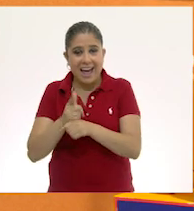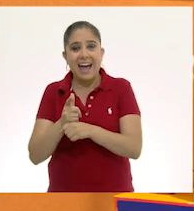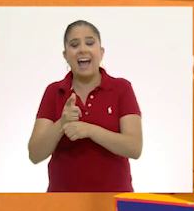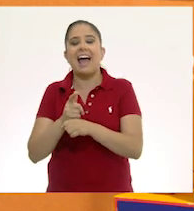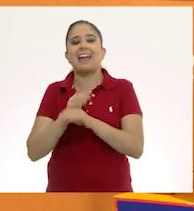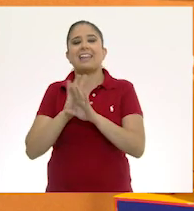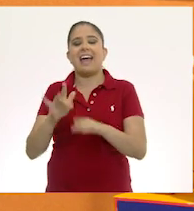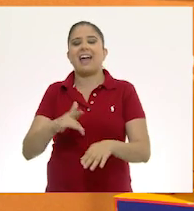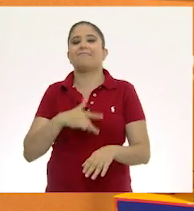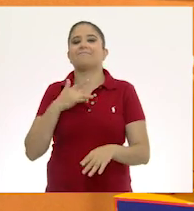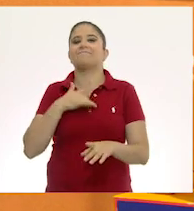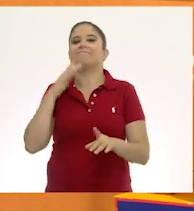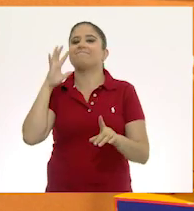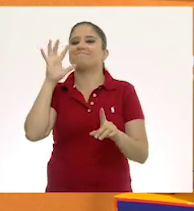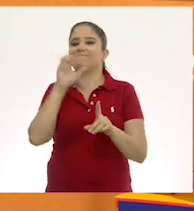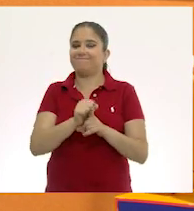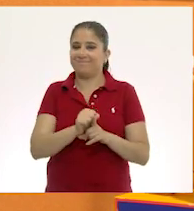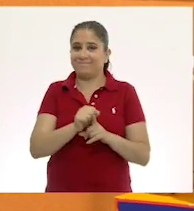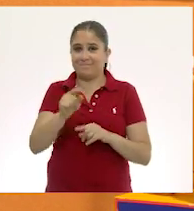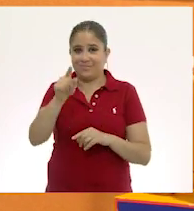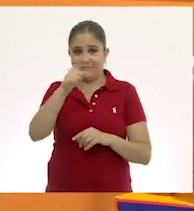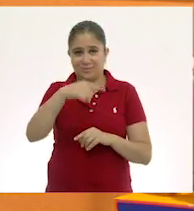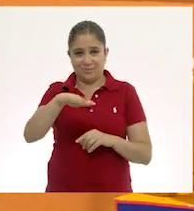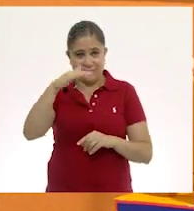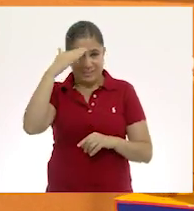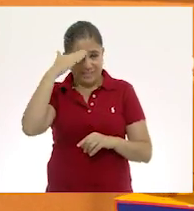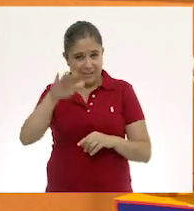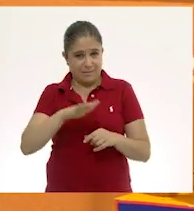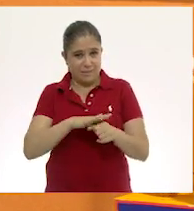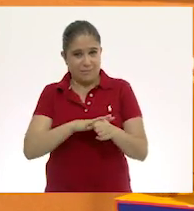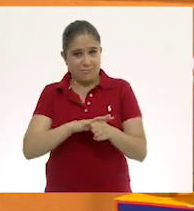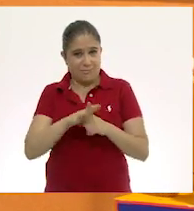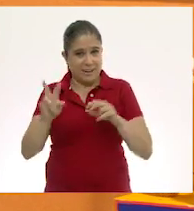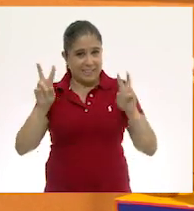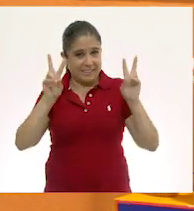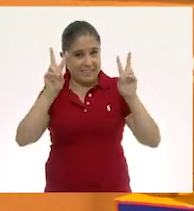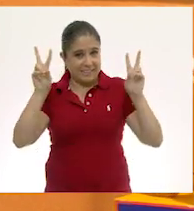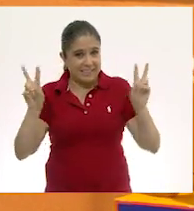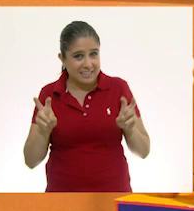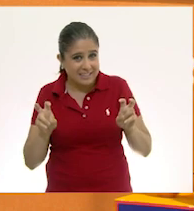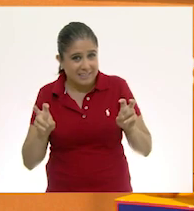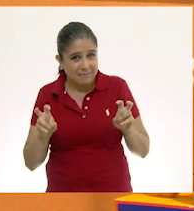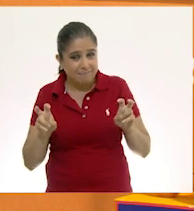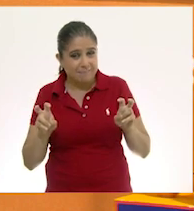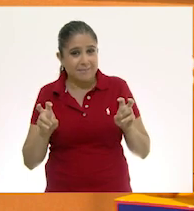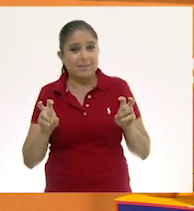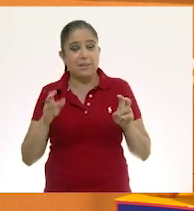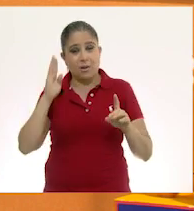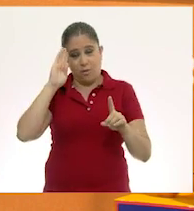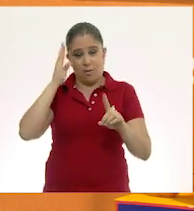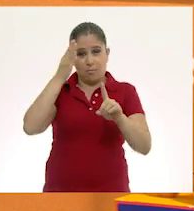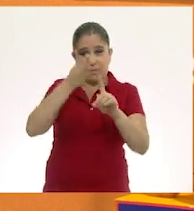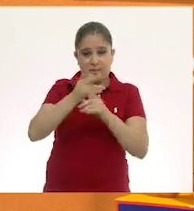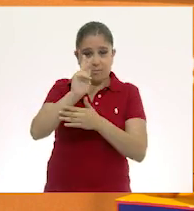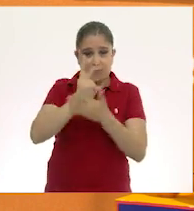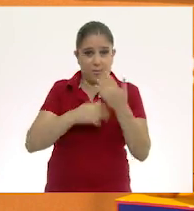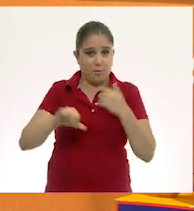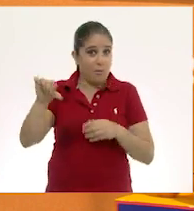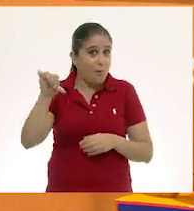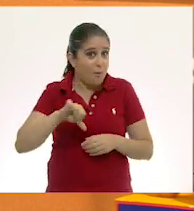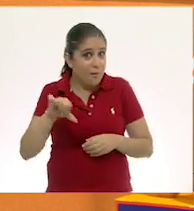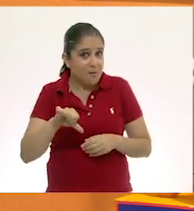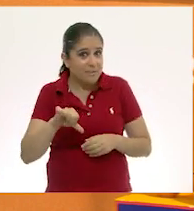cobrando sentido. ¿Ya tienen entonces en casa el título o el objetivo del programa de